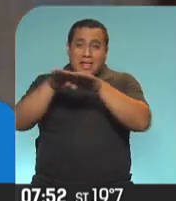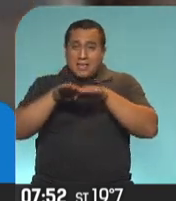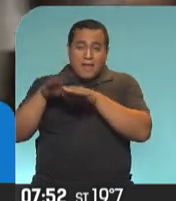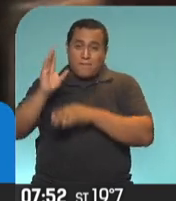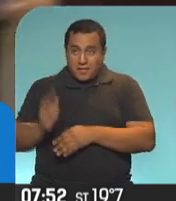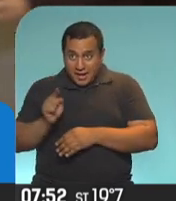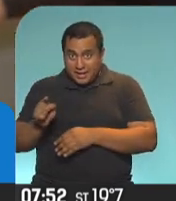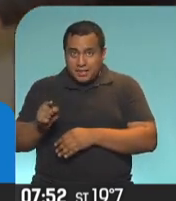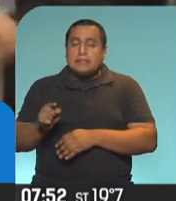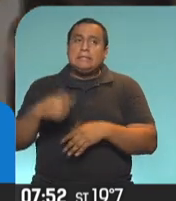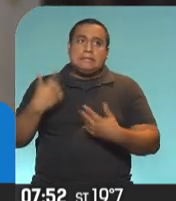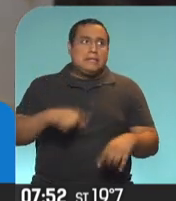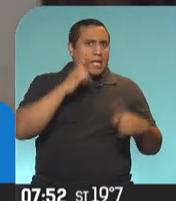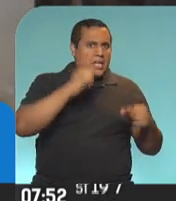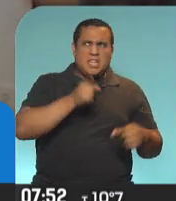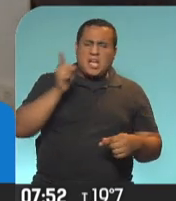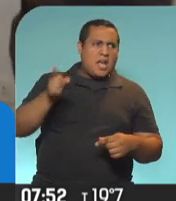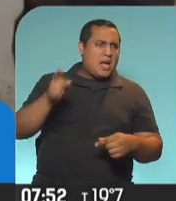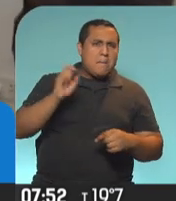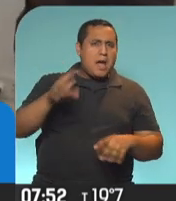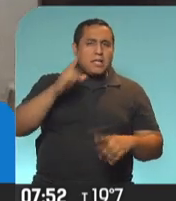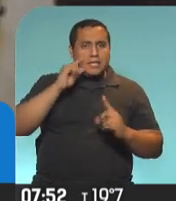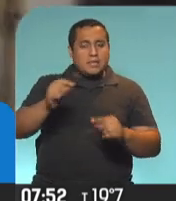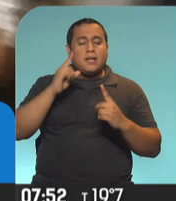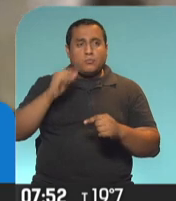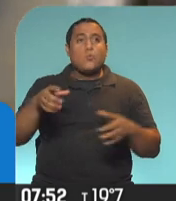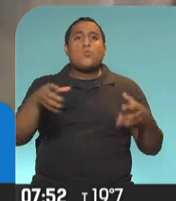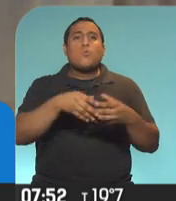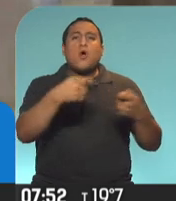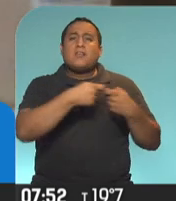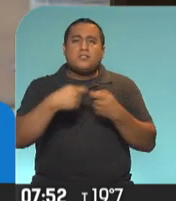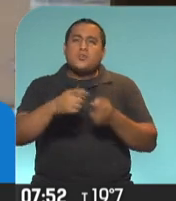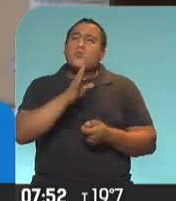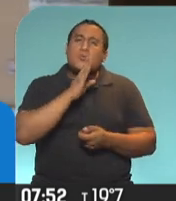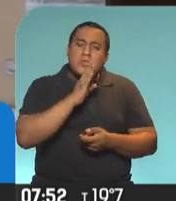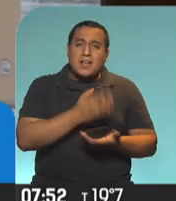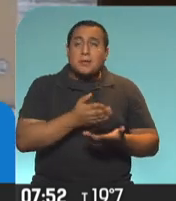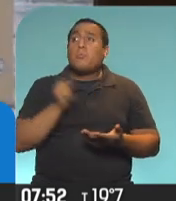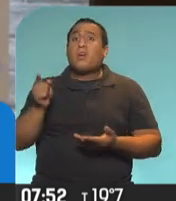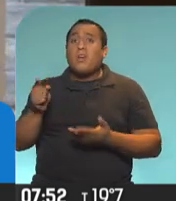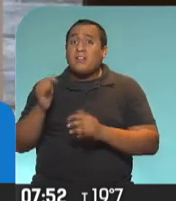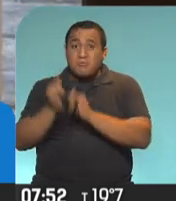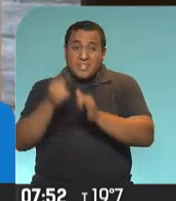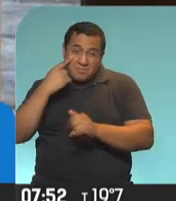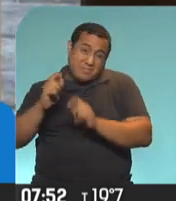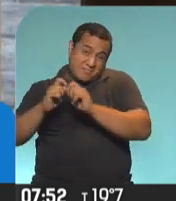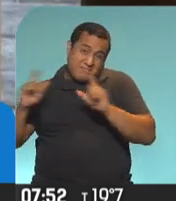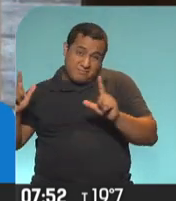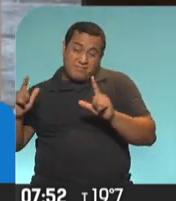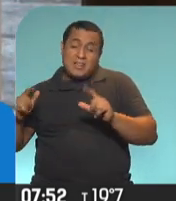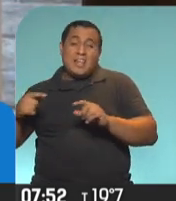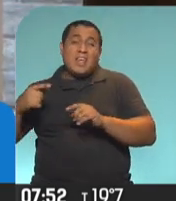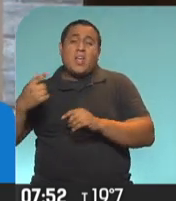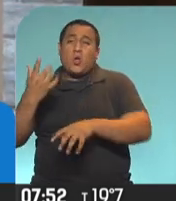recibió fuertes críticas de la delegación de asociaciones israelitas argentinas tras expresar como veíamos recién en una